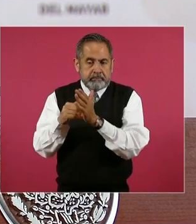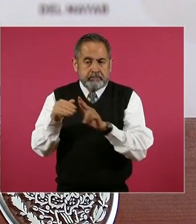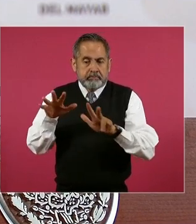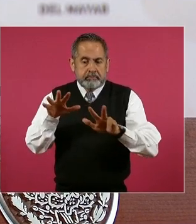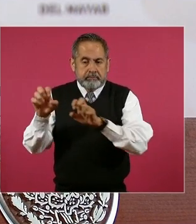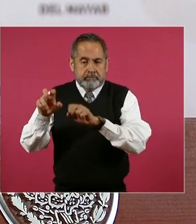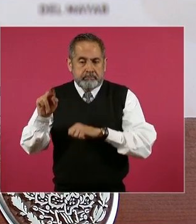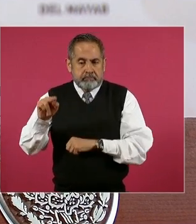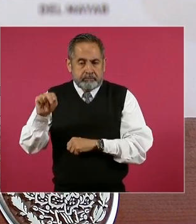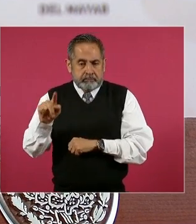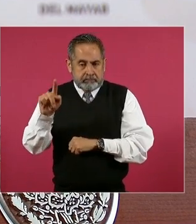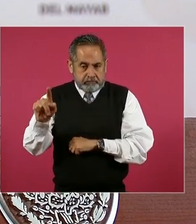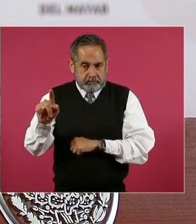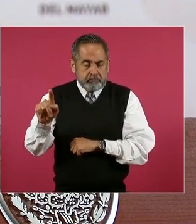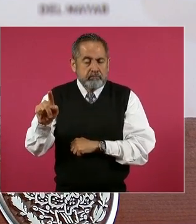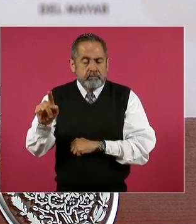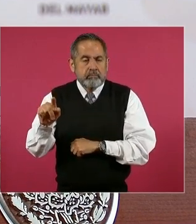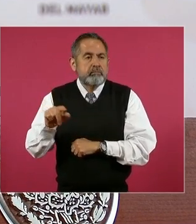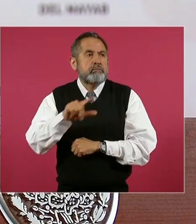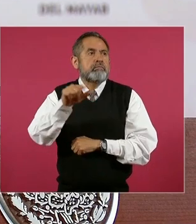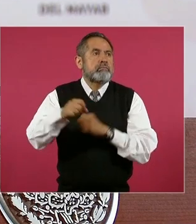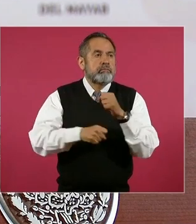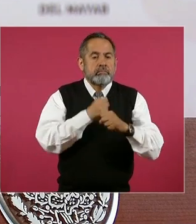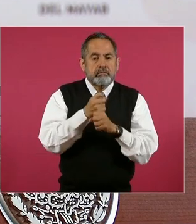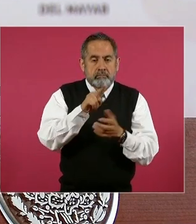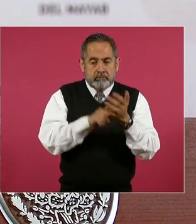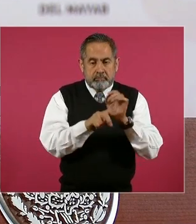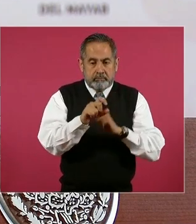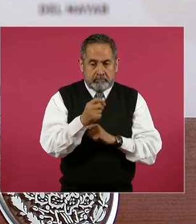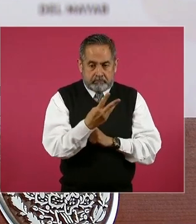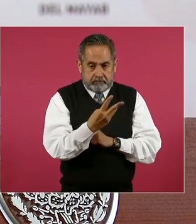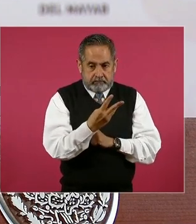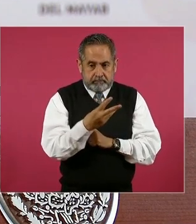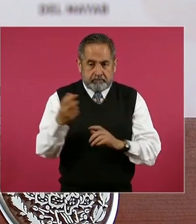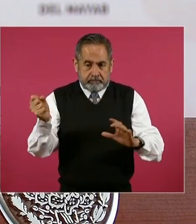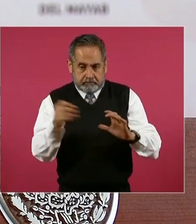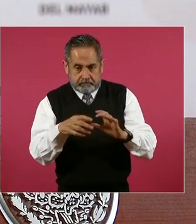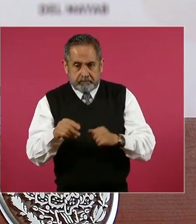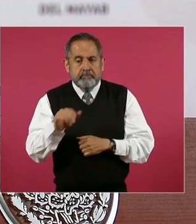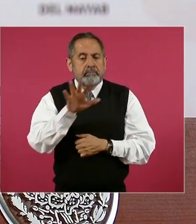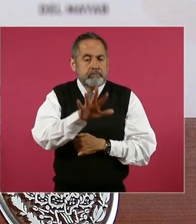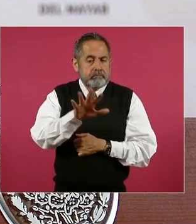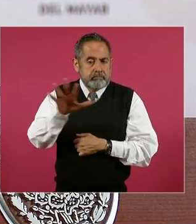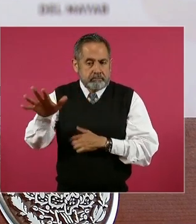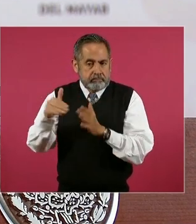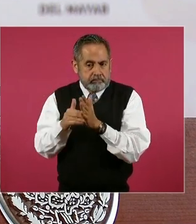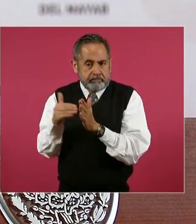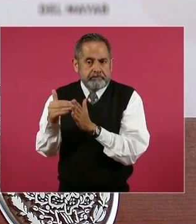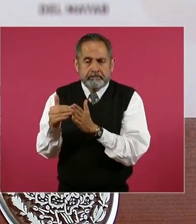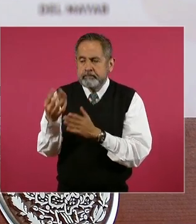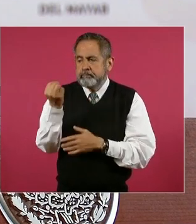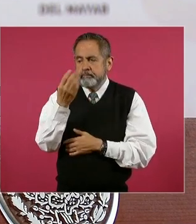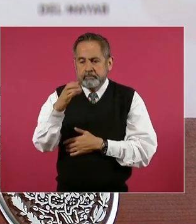321881 y el año 23 55